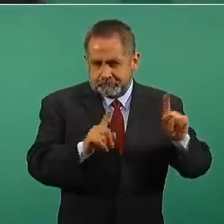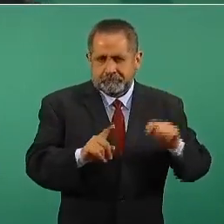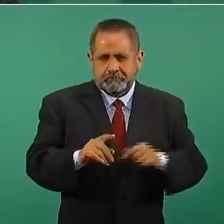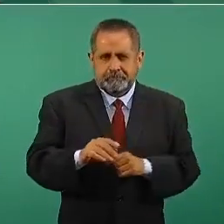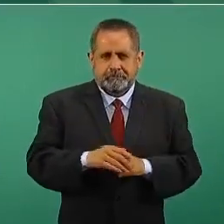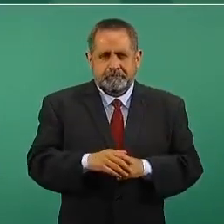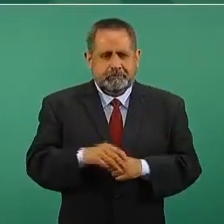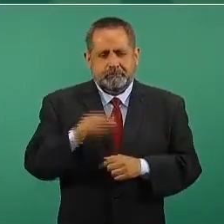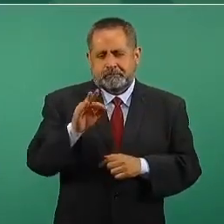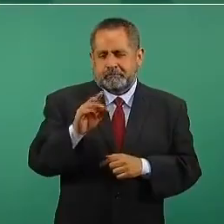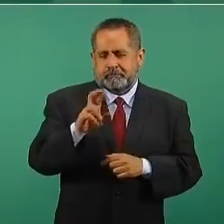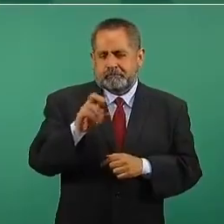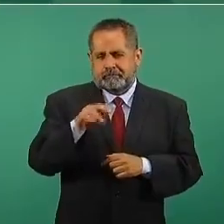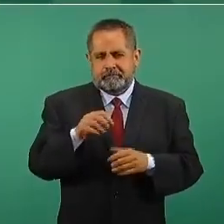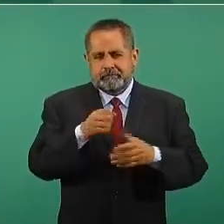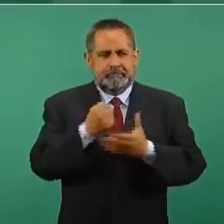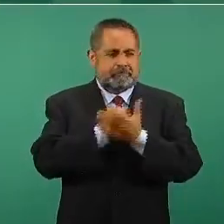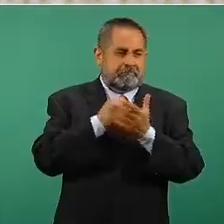un movimiento